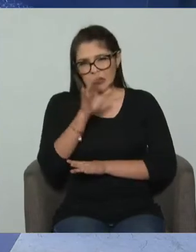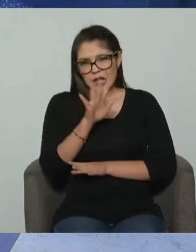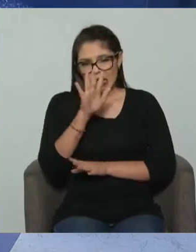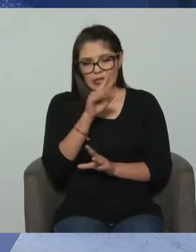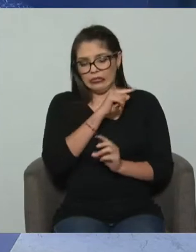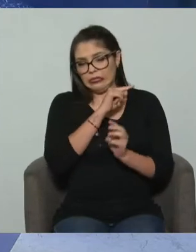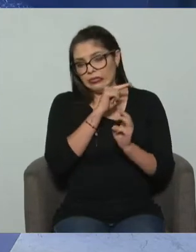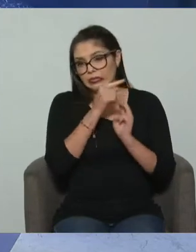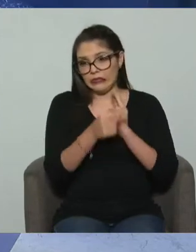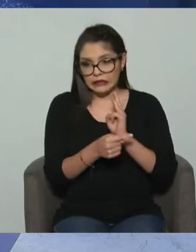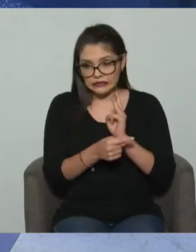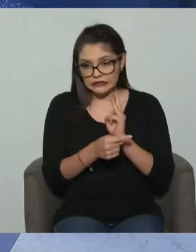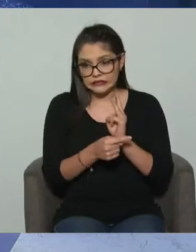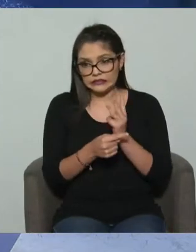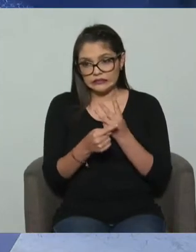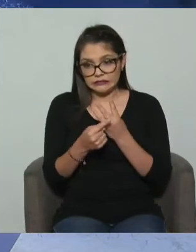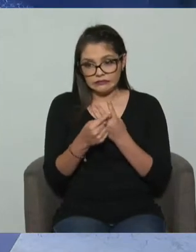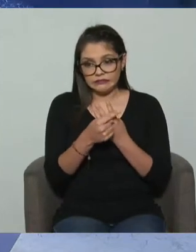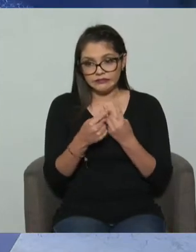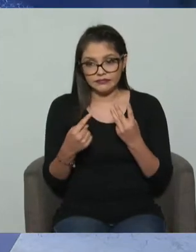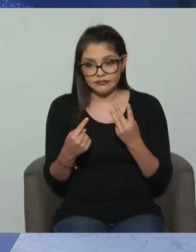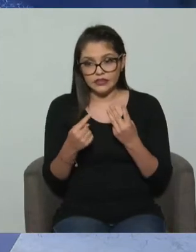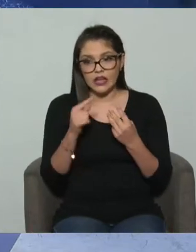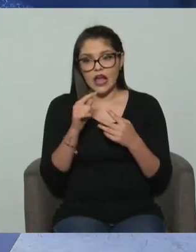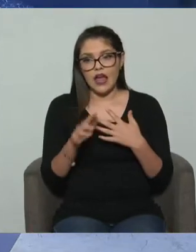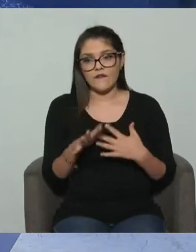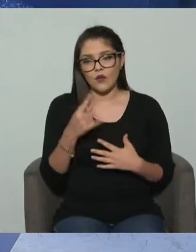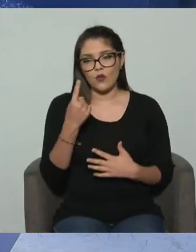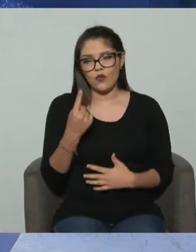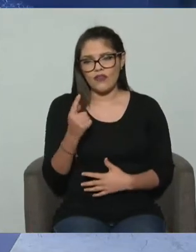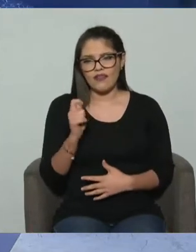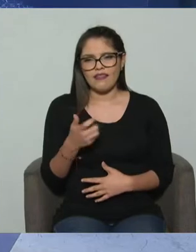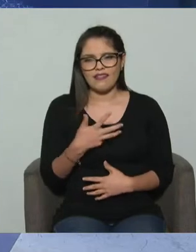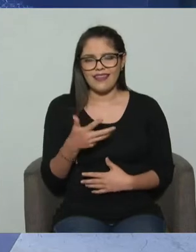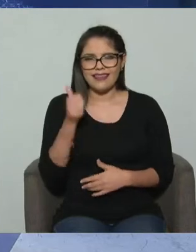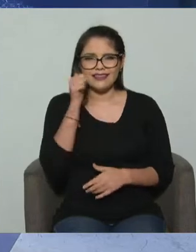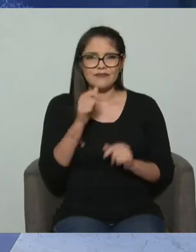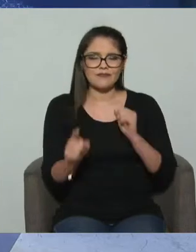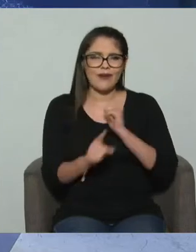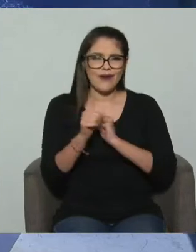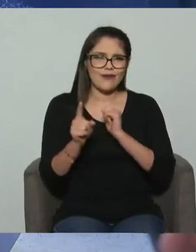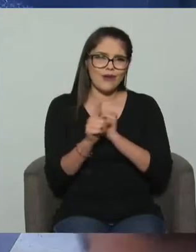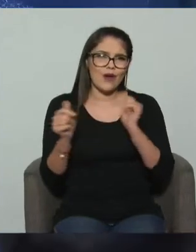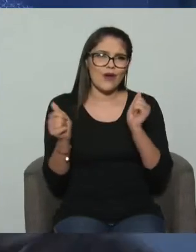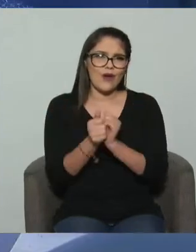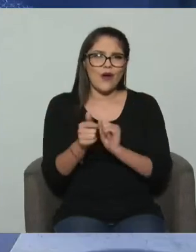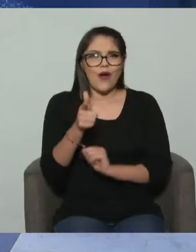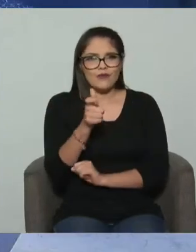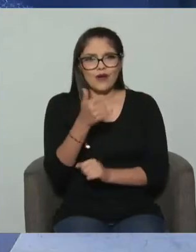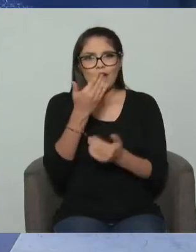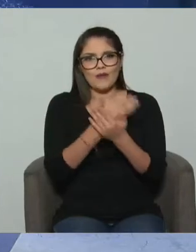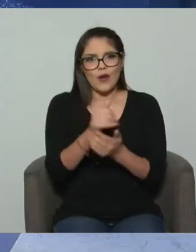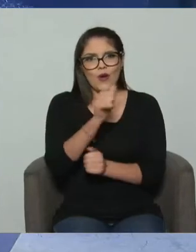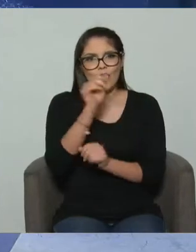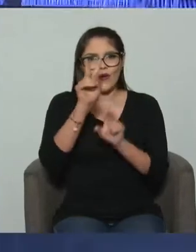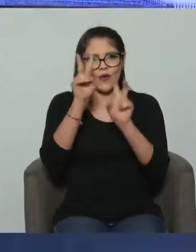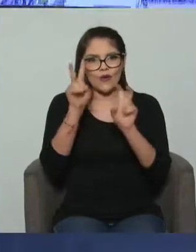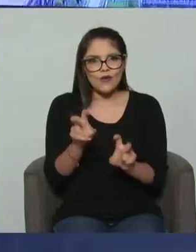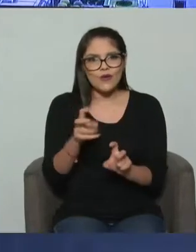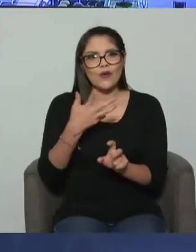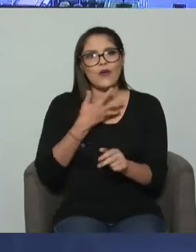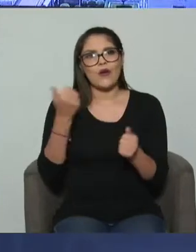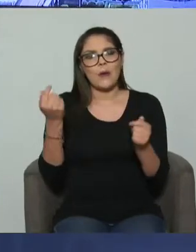pues tocándose mucho, hablándose mucho, y lo principal es qué tenemos que hacer nosotros como ciudadanos